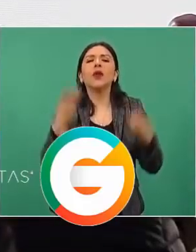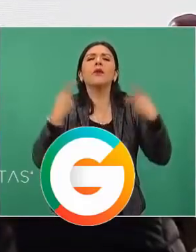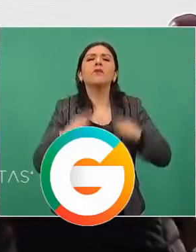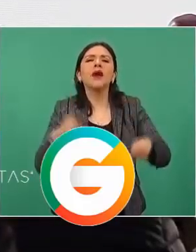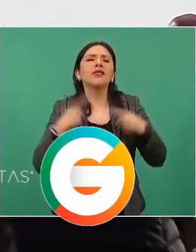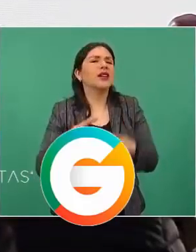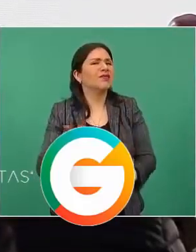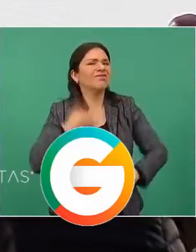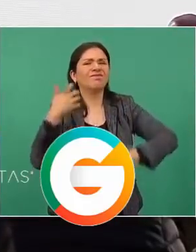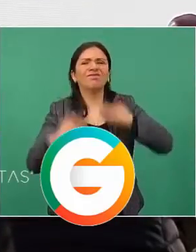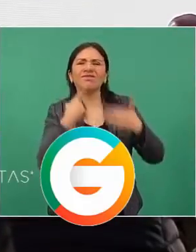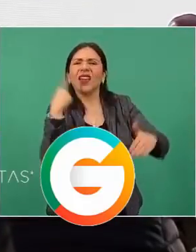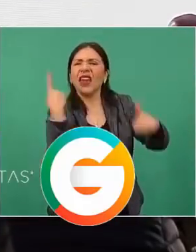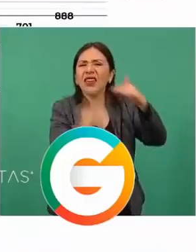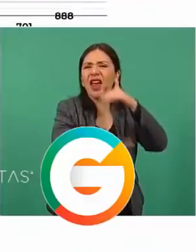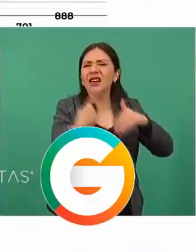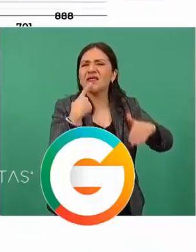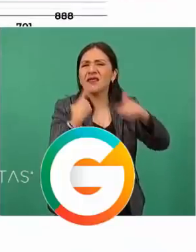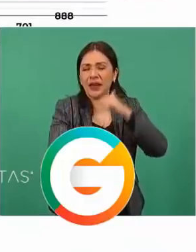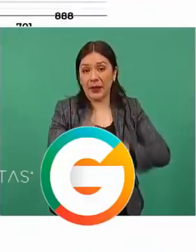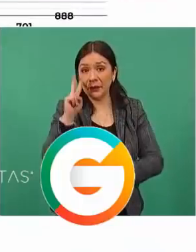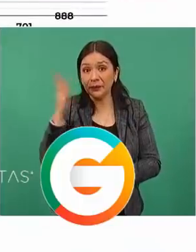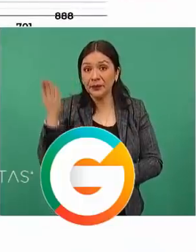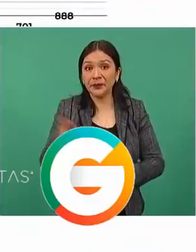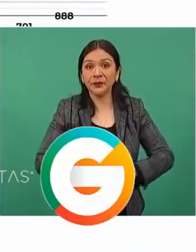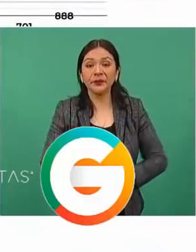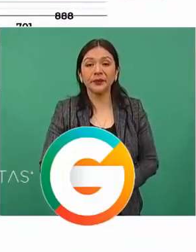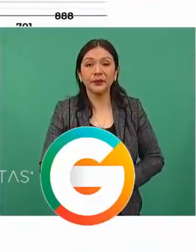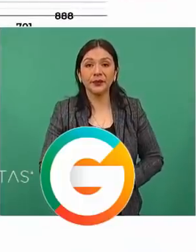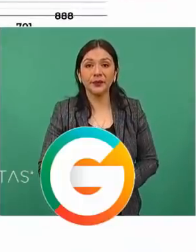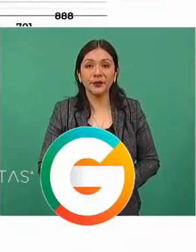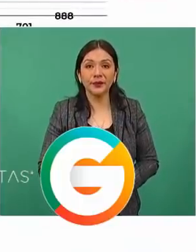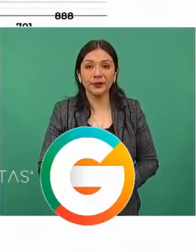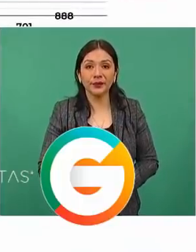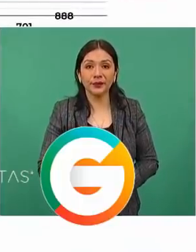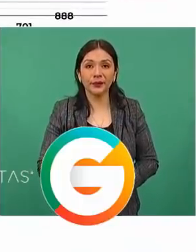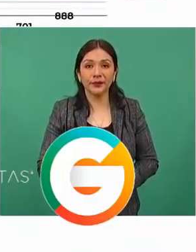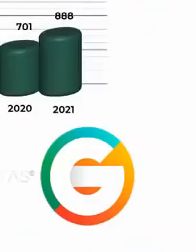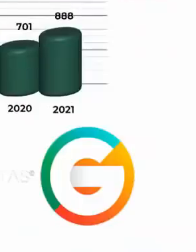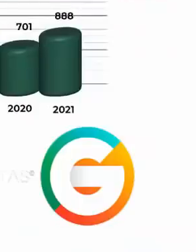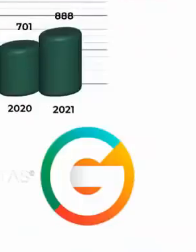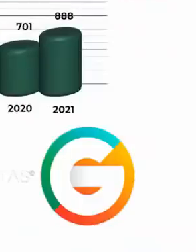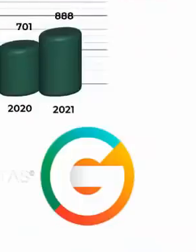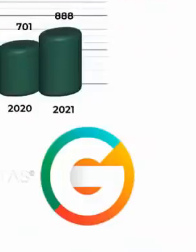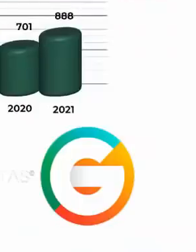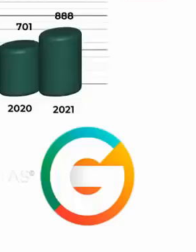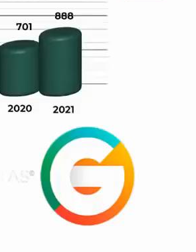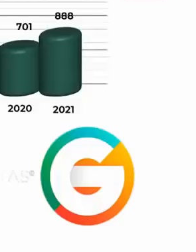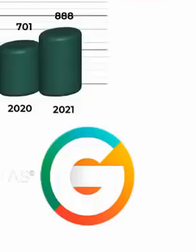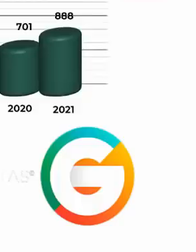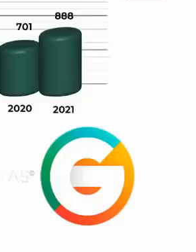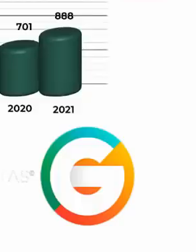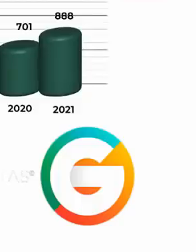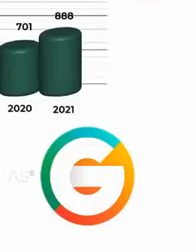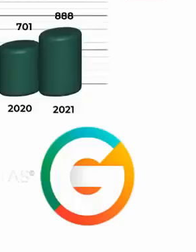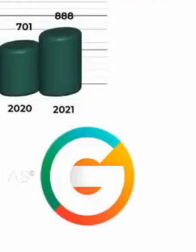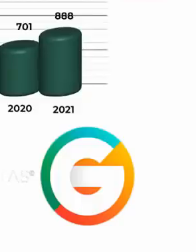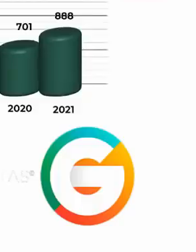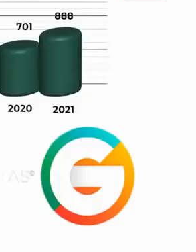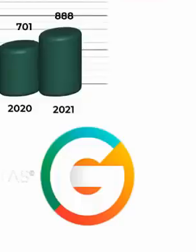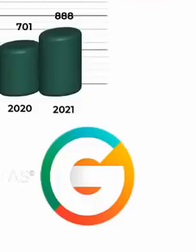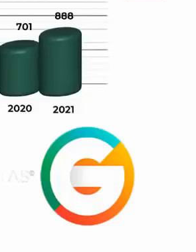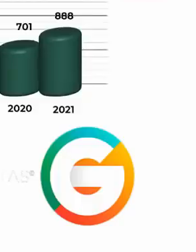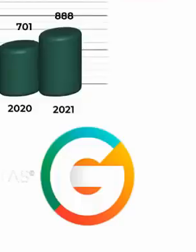Las quejas en 2006 al 2009 fueron de 3.249 quejas